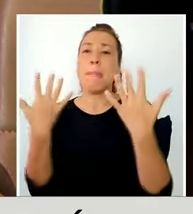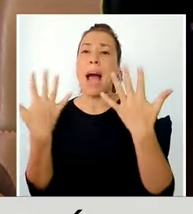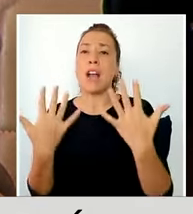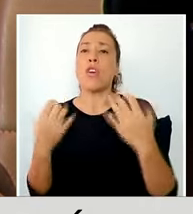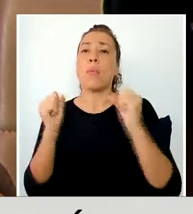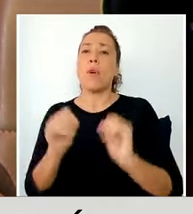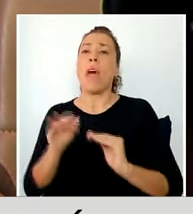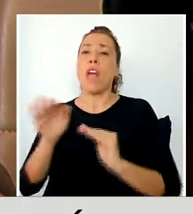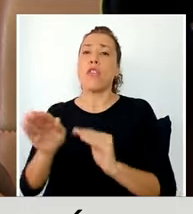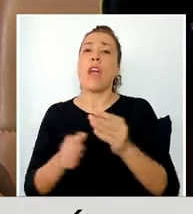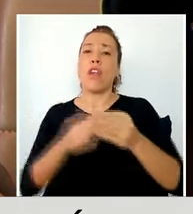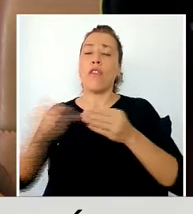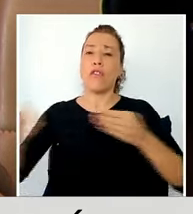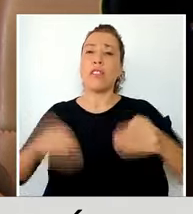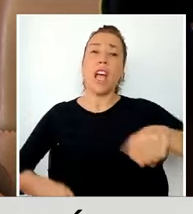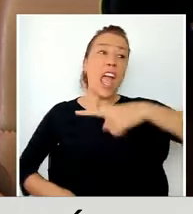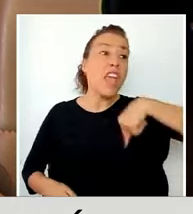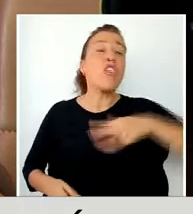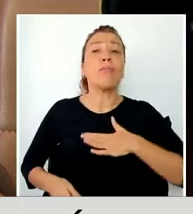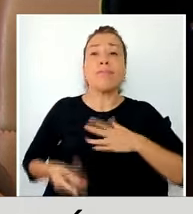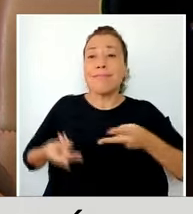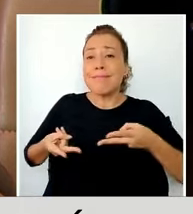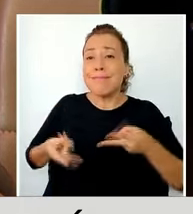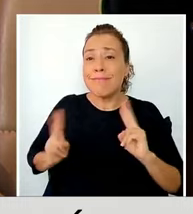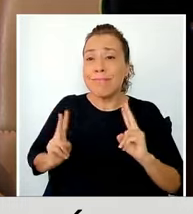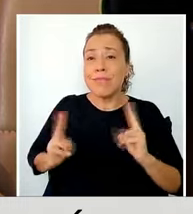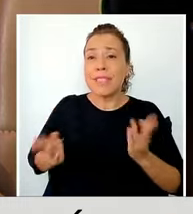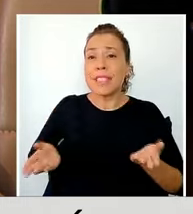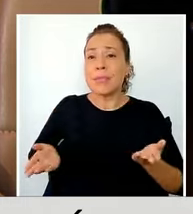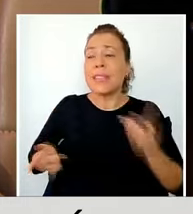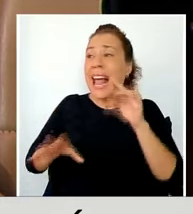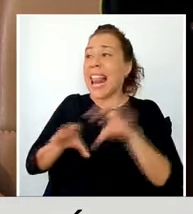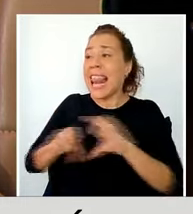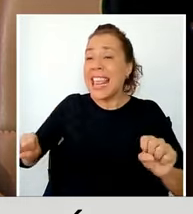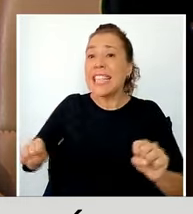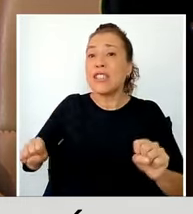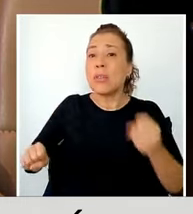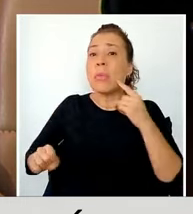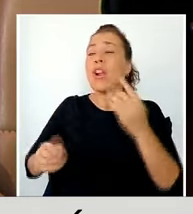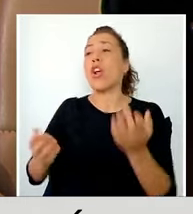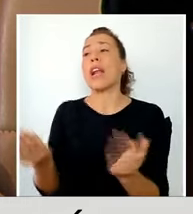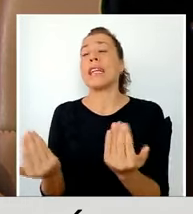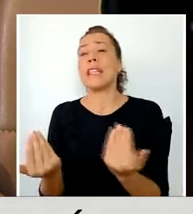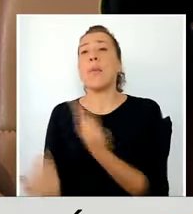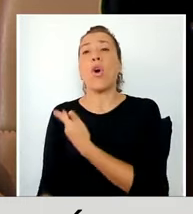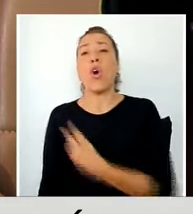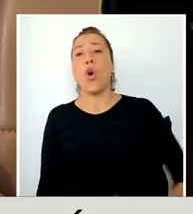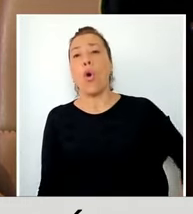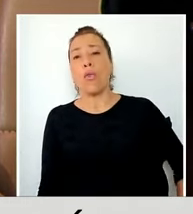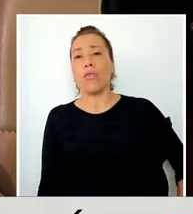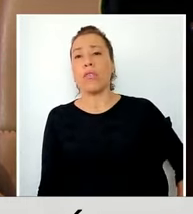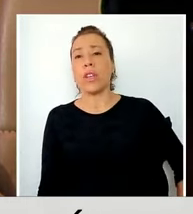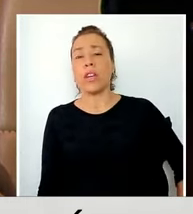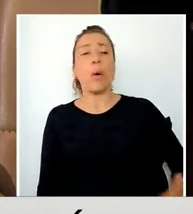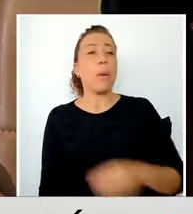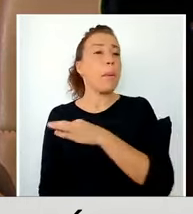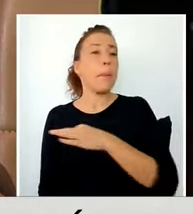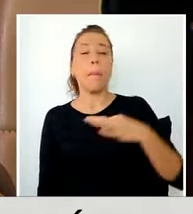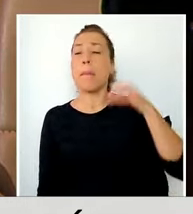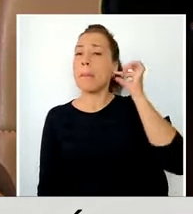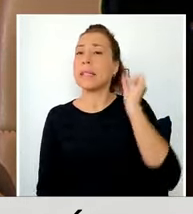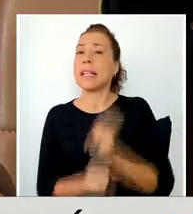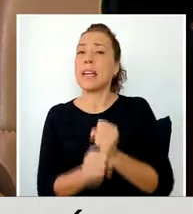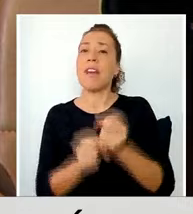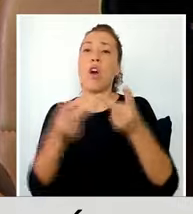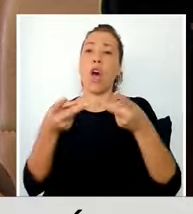nuestros vecinos y ellos están disponibles y están listos para salir pero necesitamos que el gobierno y la ministra del trabajo lo autoricen